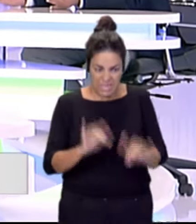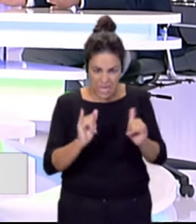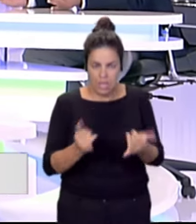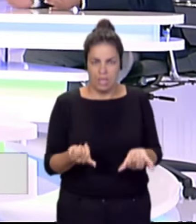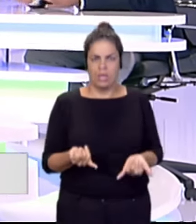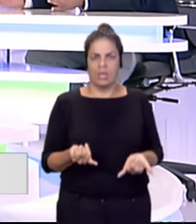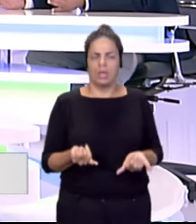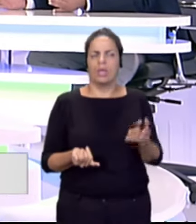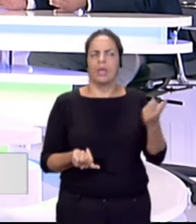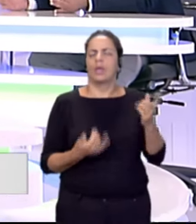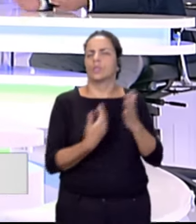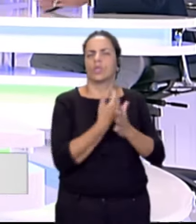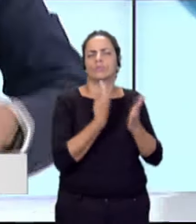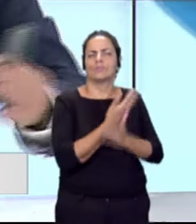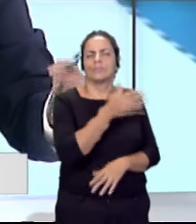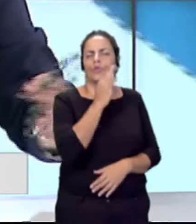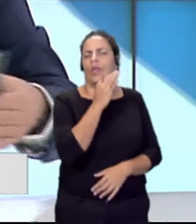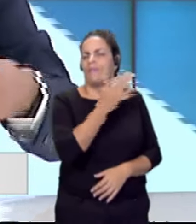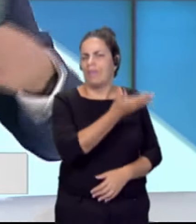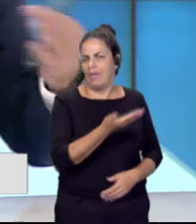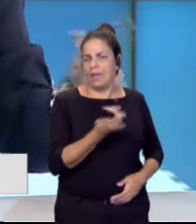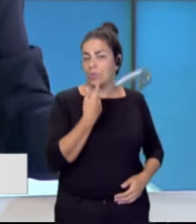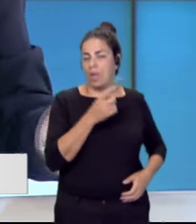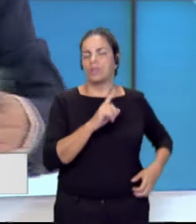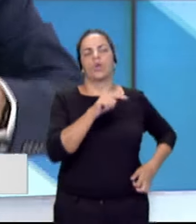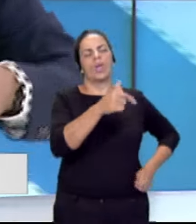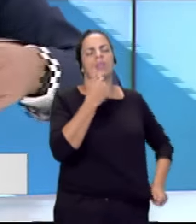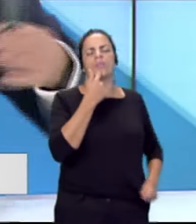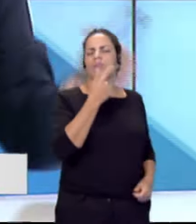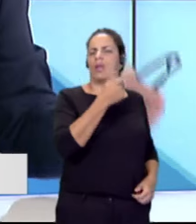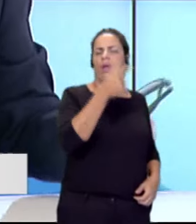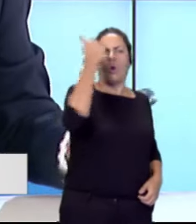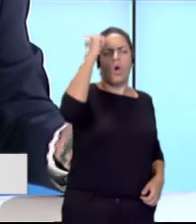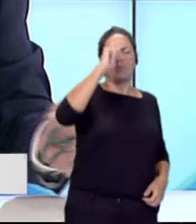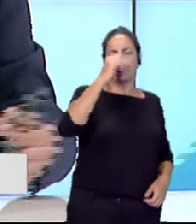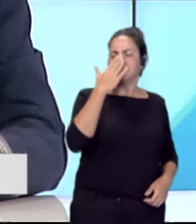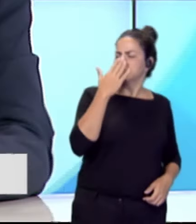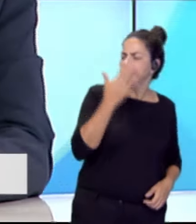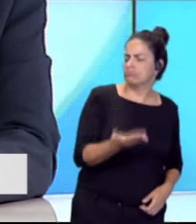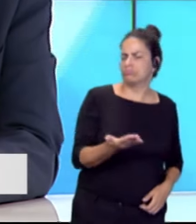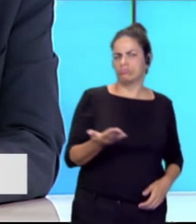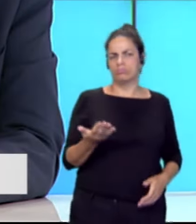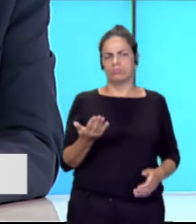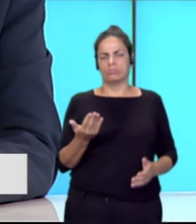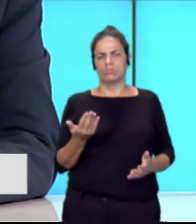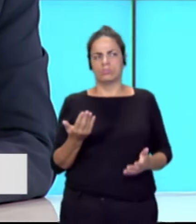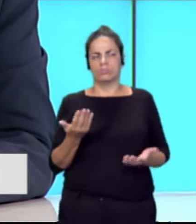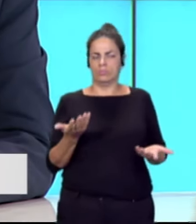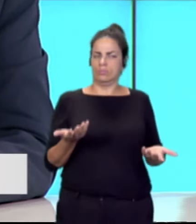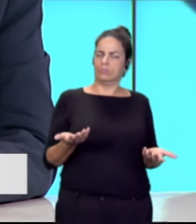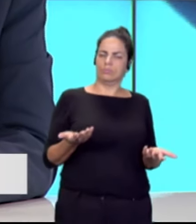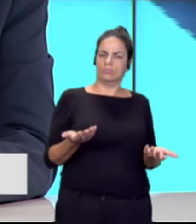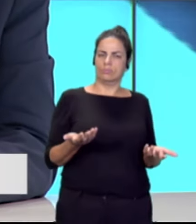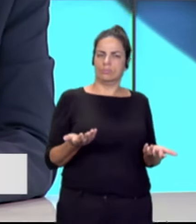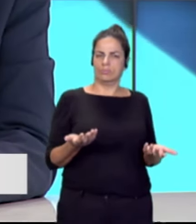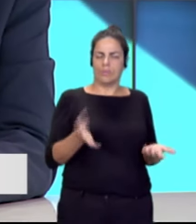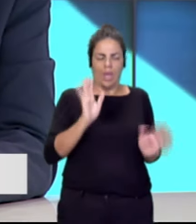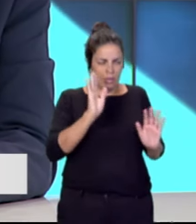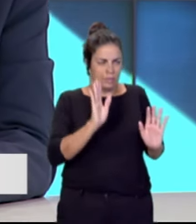Eso no lo ha dado, esa explicación no la ha dado. Ha dicho que él es un hombre honrado, que él es un hombre honesto. Mire, es que no estamos poniendo en cuestión